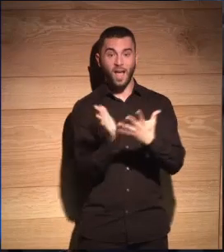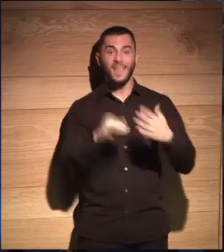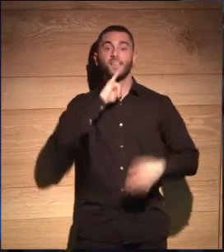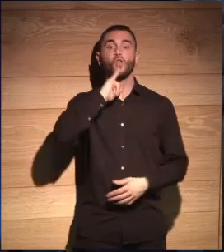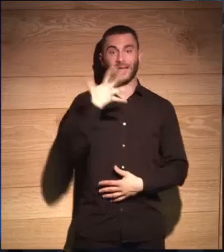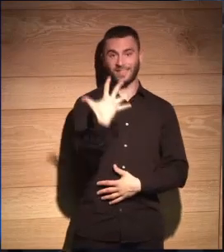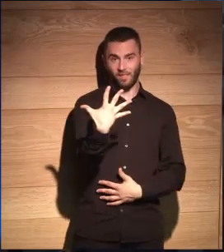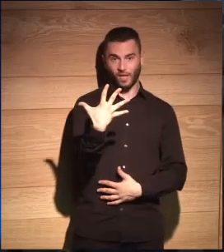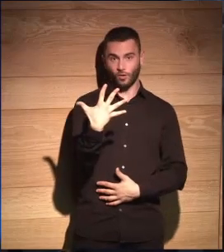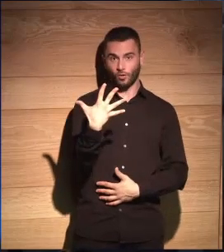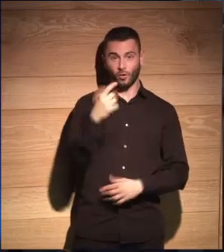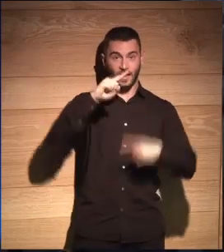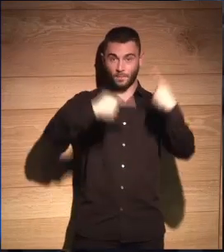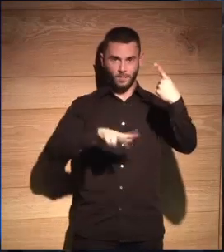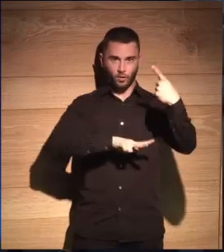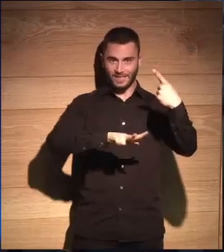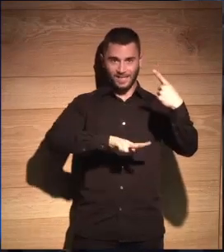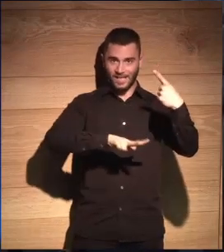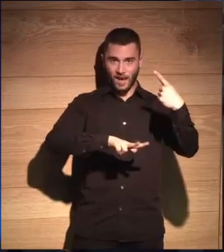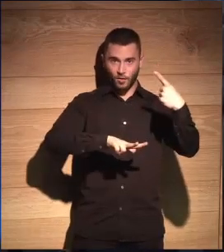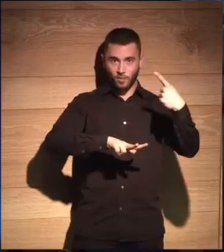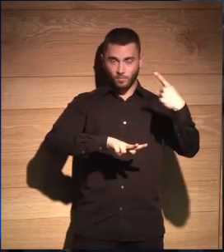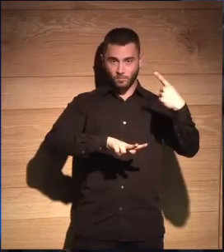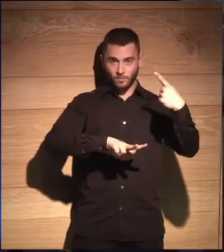El primer idioma al que se dobló fue al castellano y